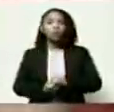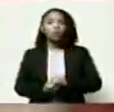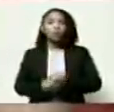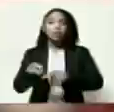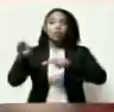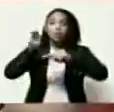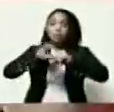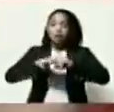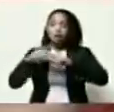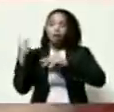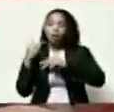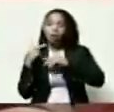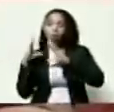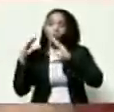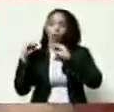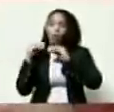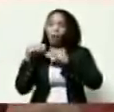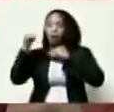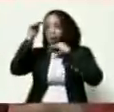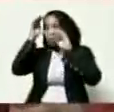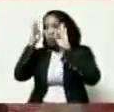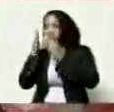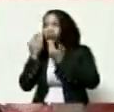sentarse con él ahí y escucharlo.